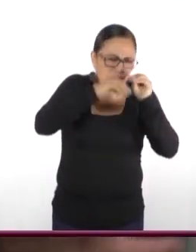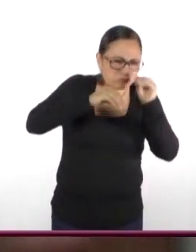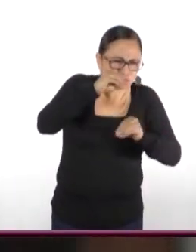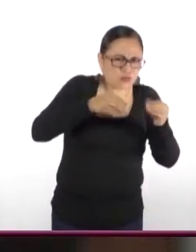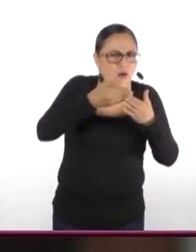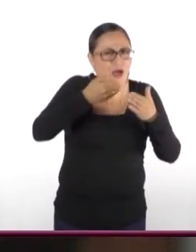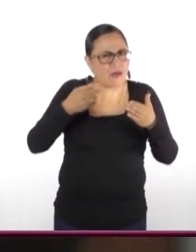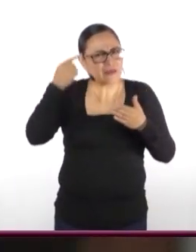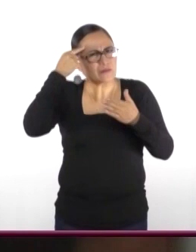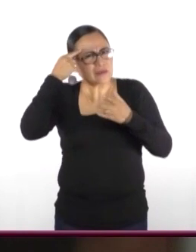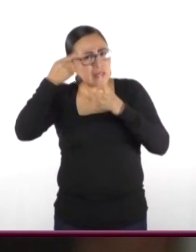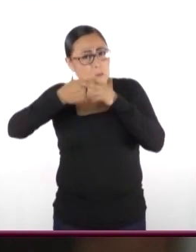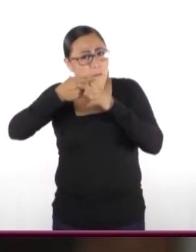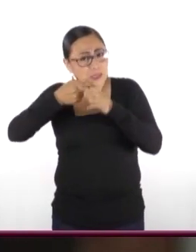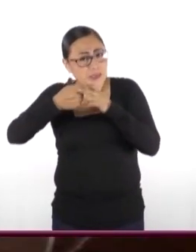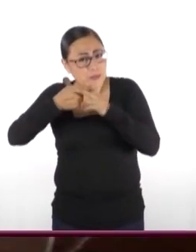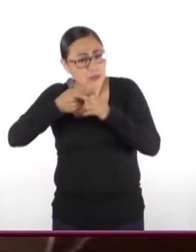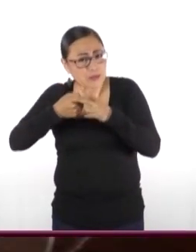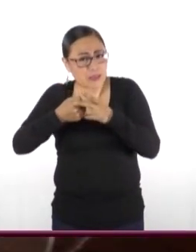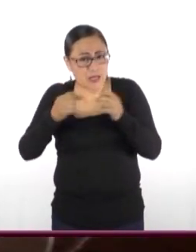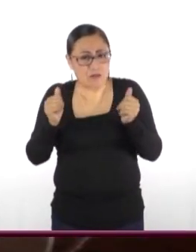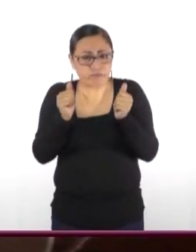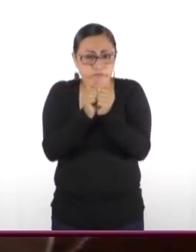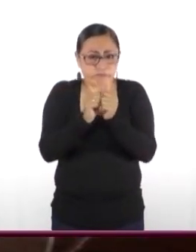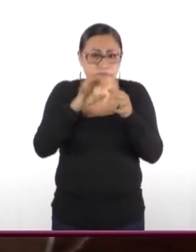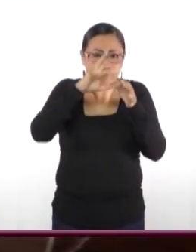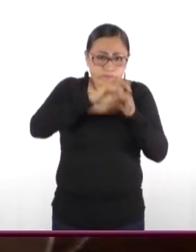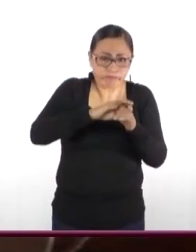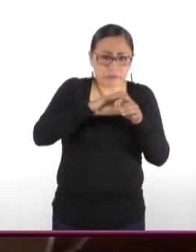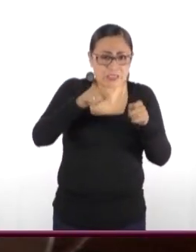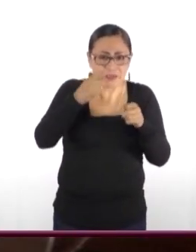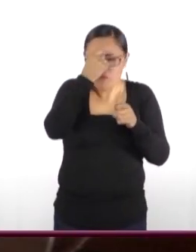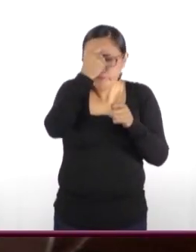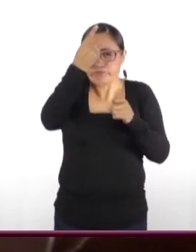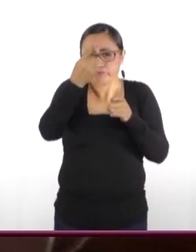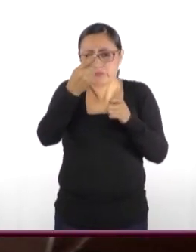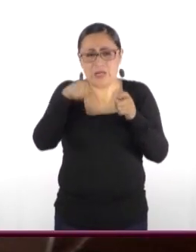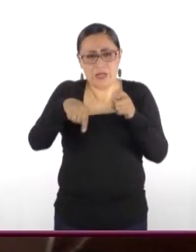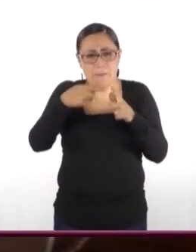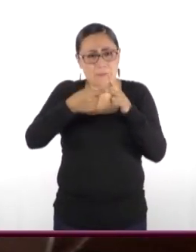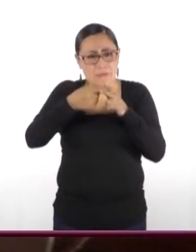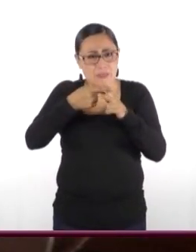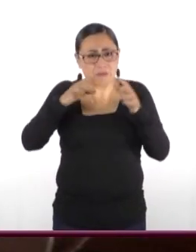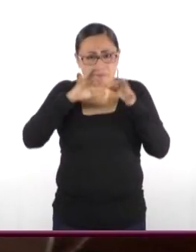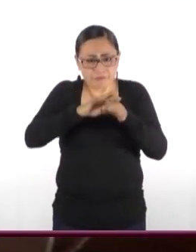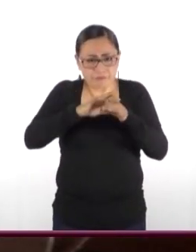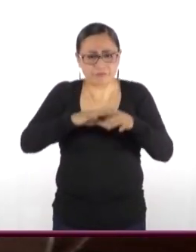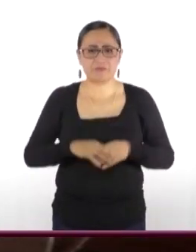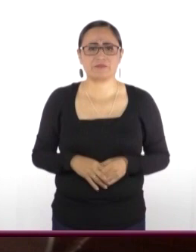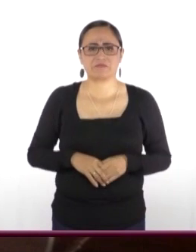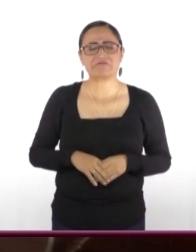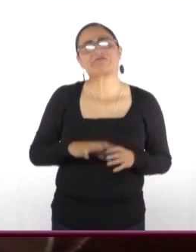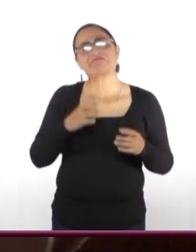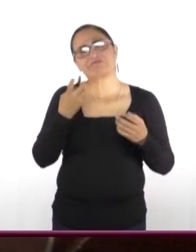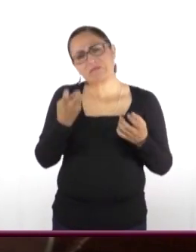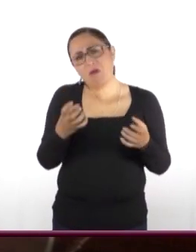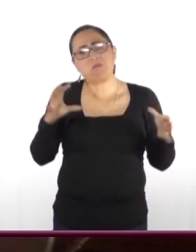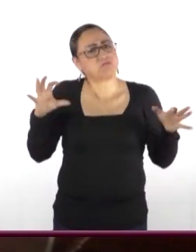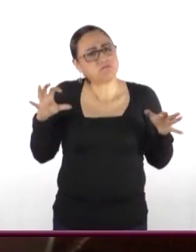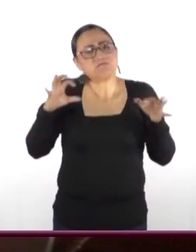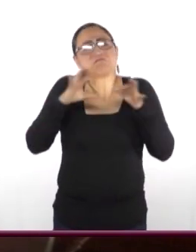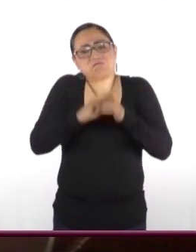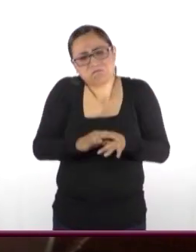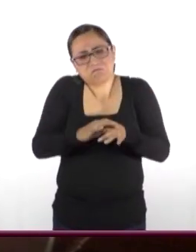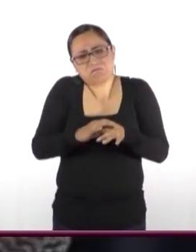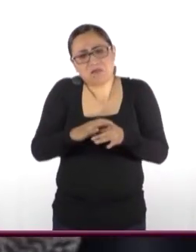obra, ¿tiene pensamientos matemáticos o de alguna manera involucra las matemáticas en su creatividad? Pues yo diría